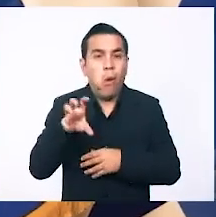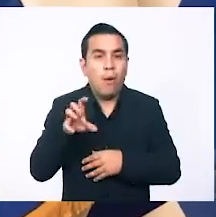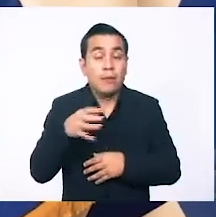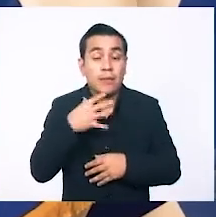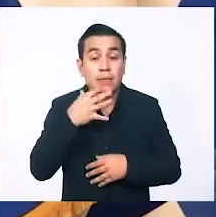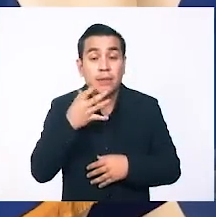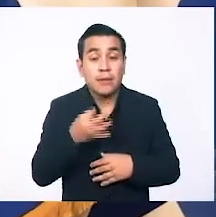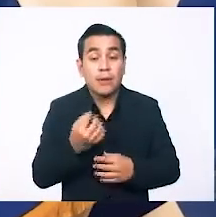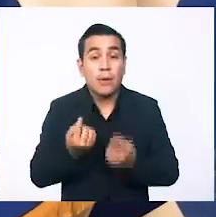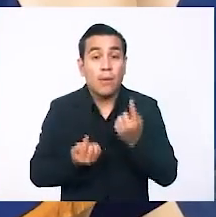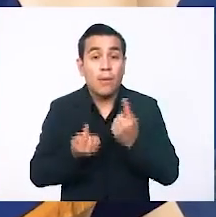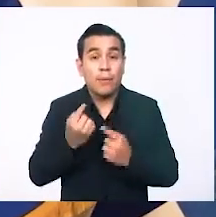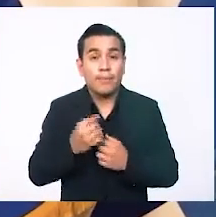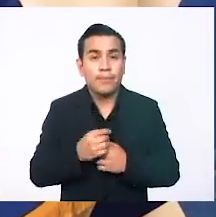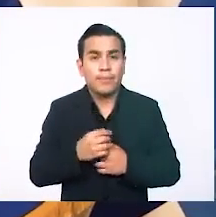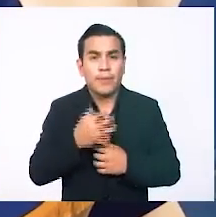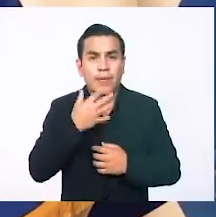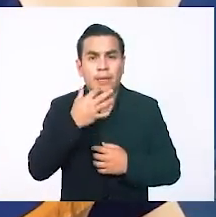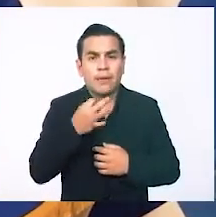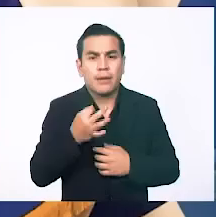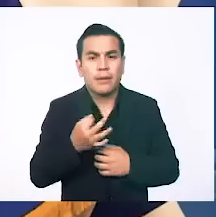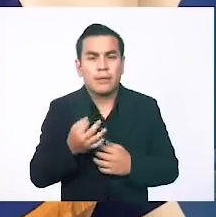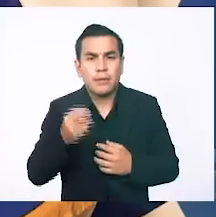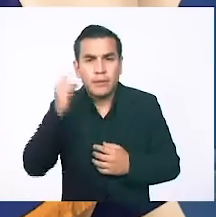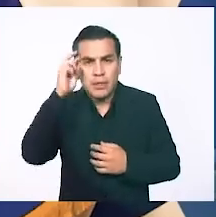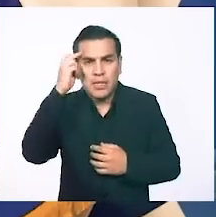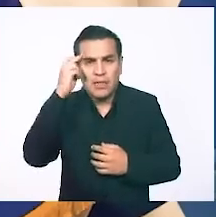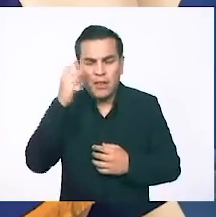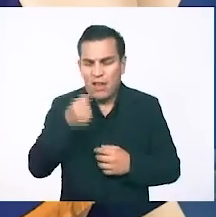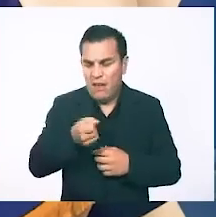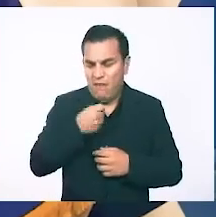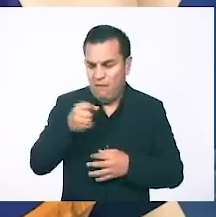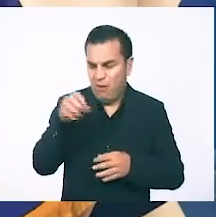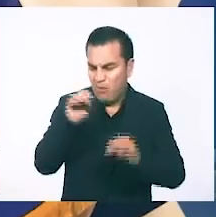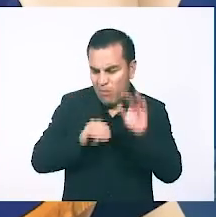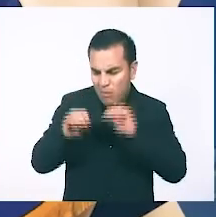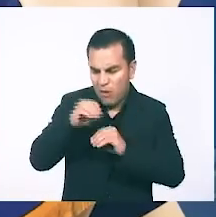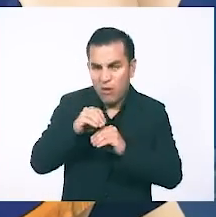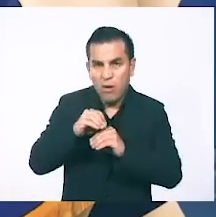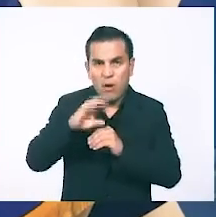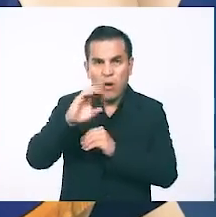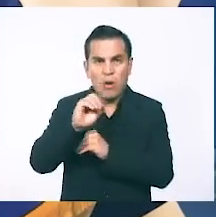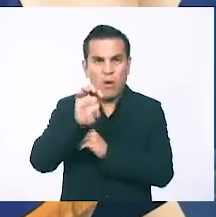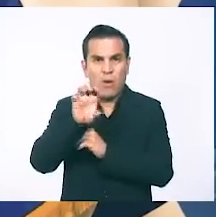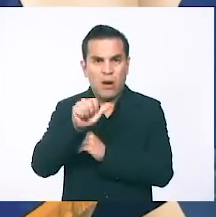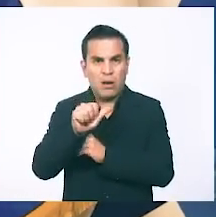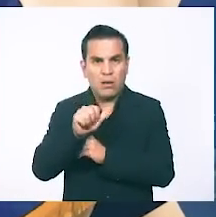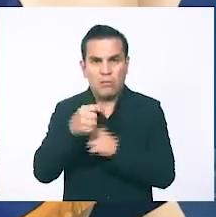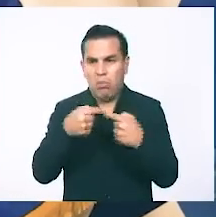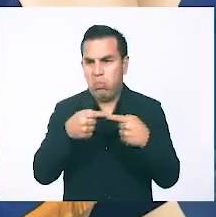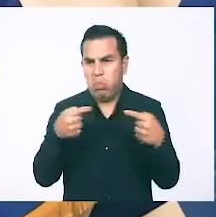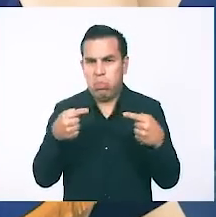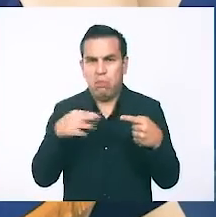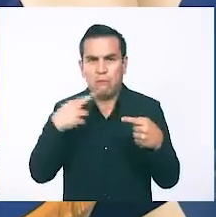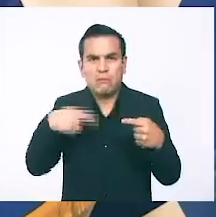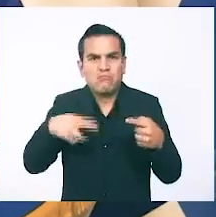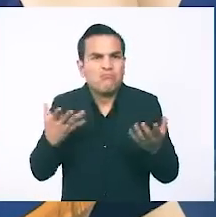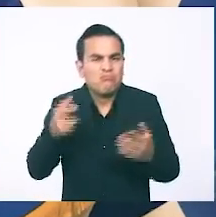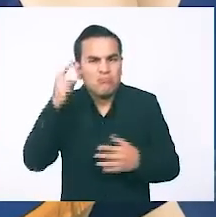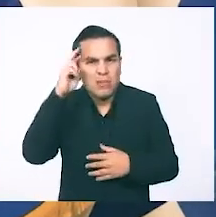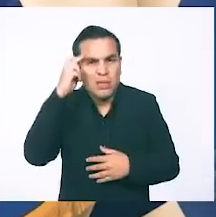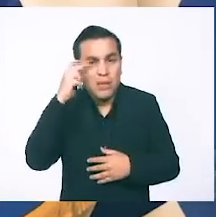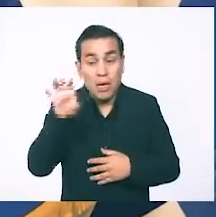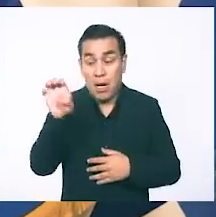es que no encajan los reportes con la realidad. Y yo estoy seguro que allá